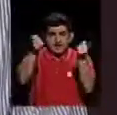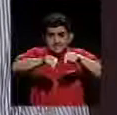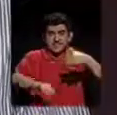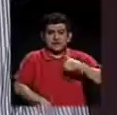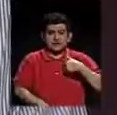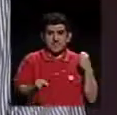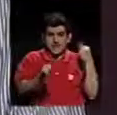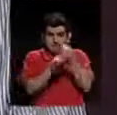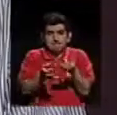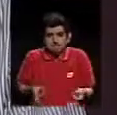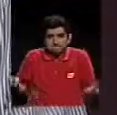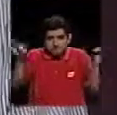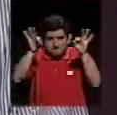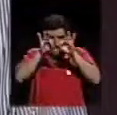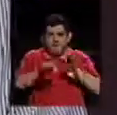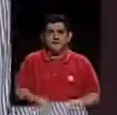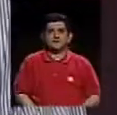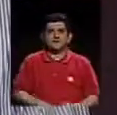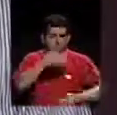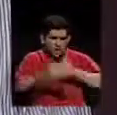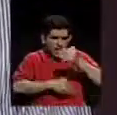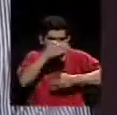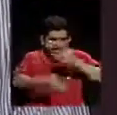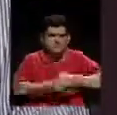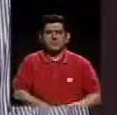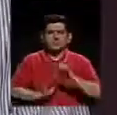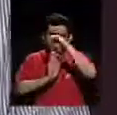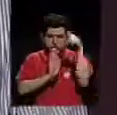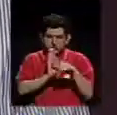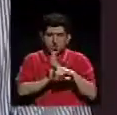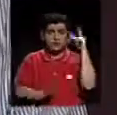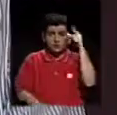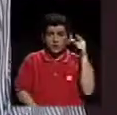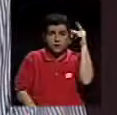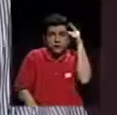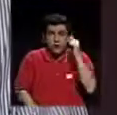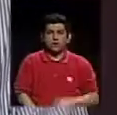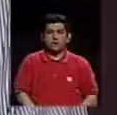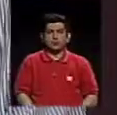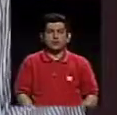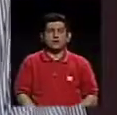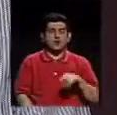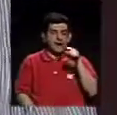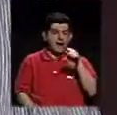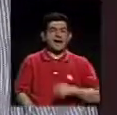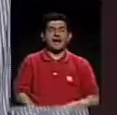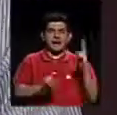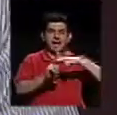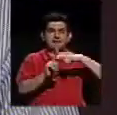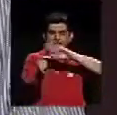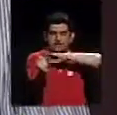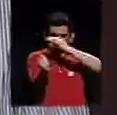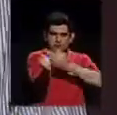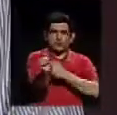tener un impacto muy importante en la lógica de la interpretación de la Constitución y, por supuesto, en la lógica del ejercicio del poder desde el